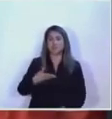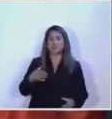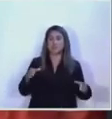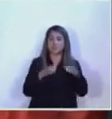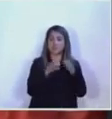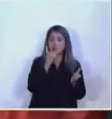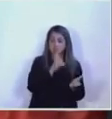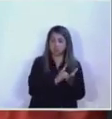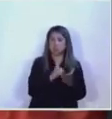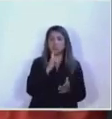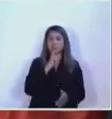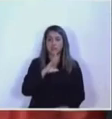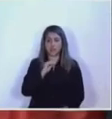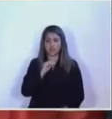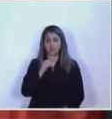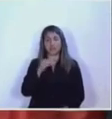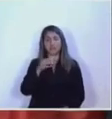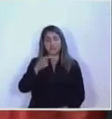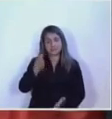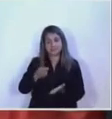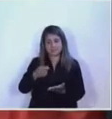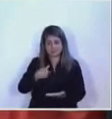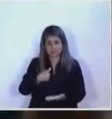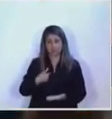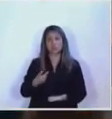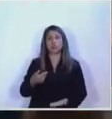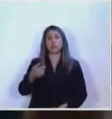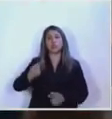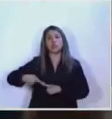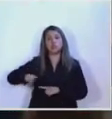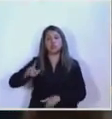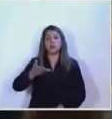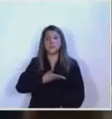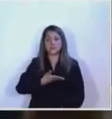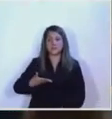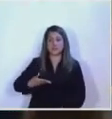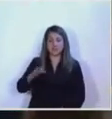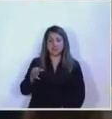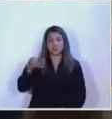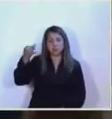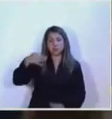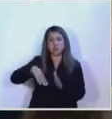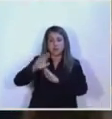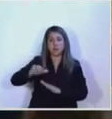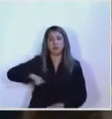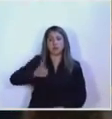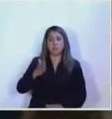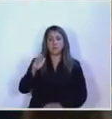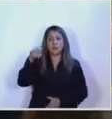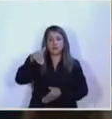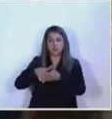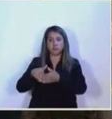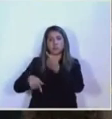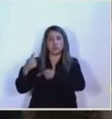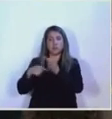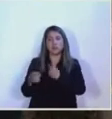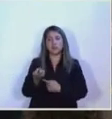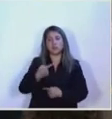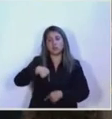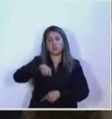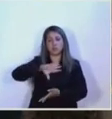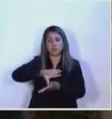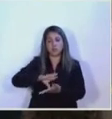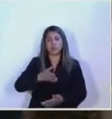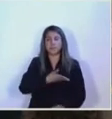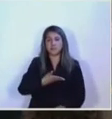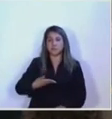Diputados y quien habla en el Senado, y nada más y nada menos que el presidente electo más joven y con más votos de la historia de nuestro país, el